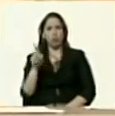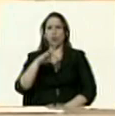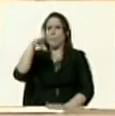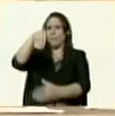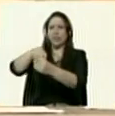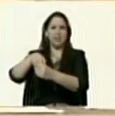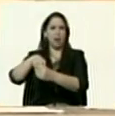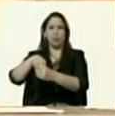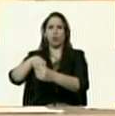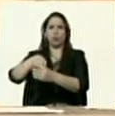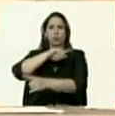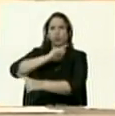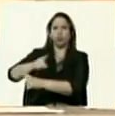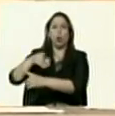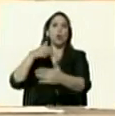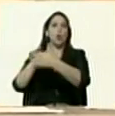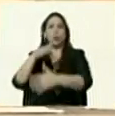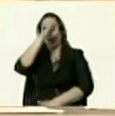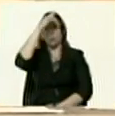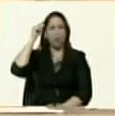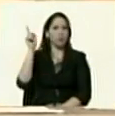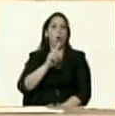el impeachment. No opino.